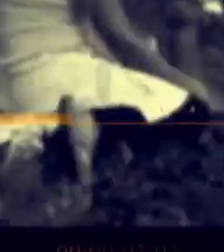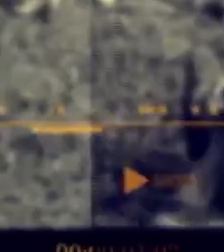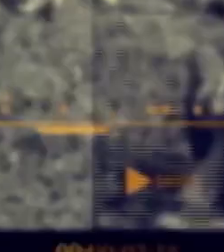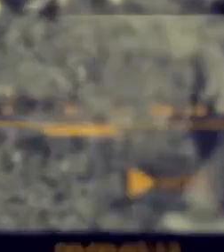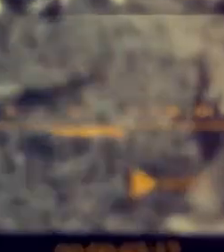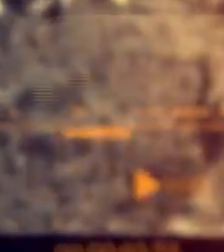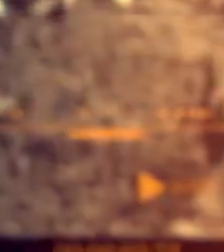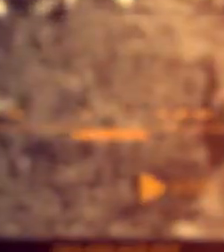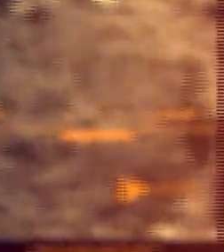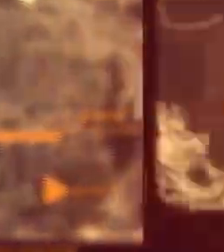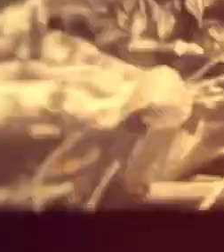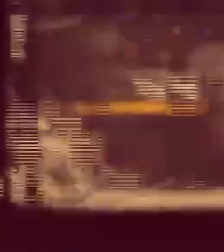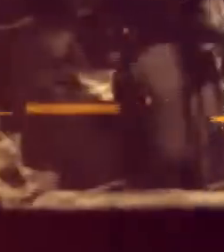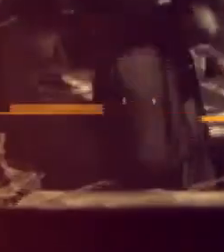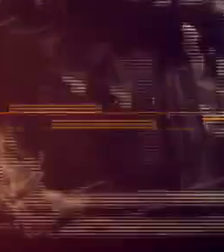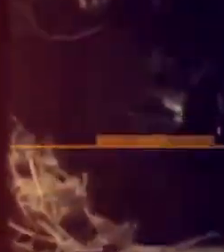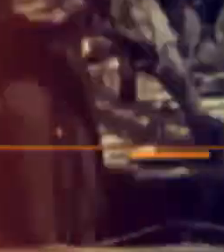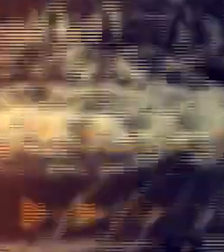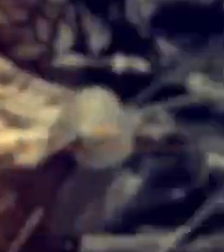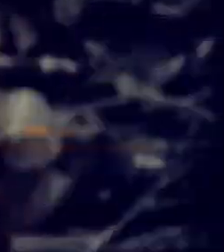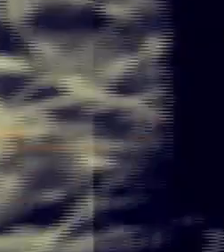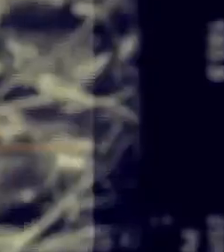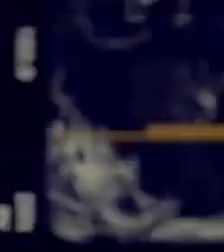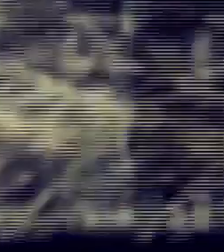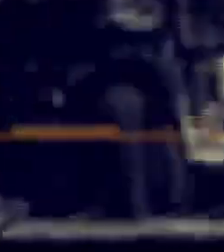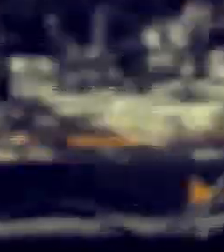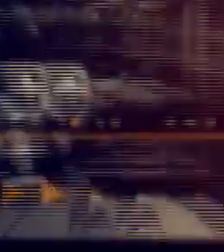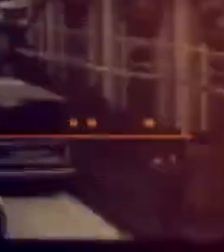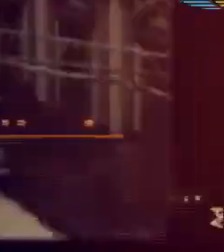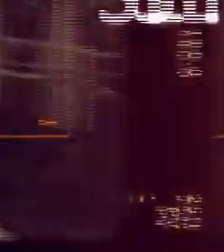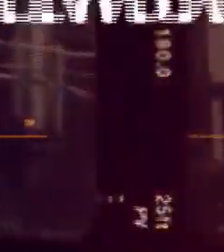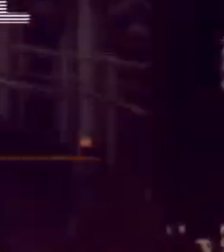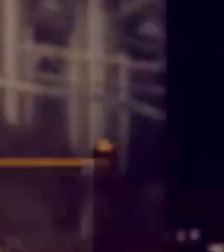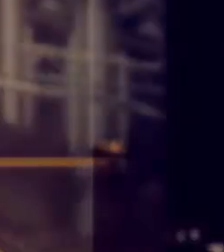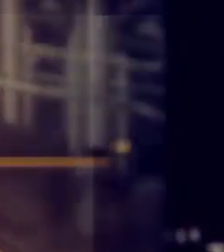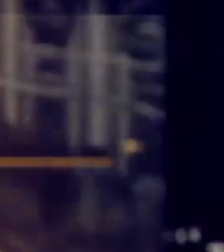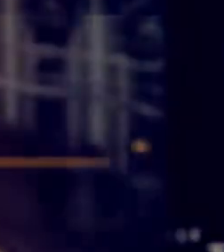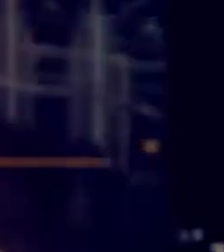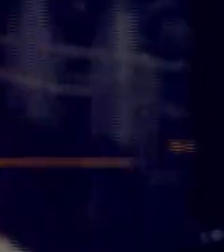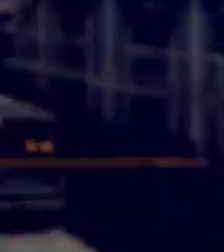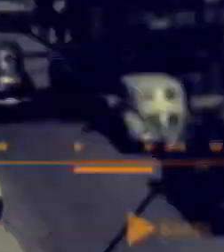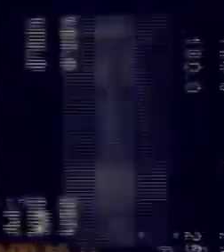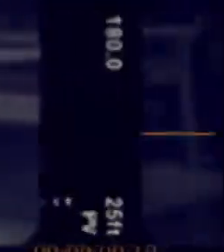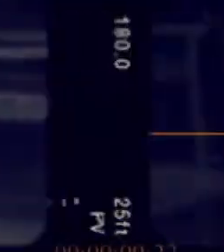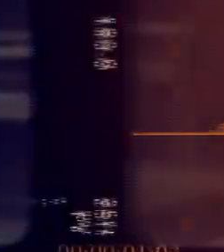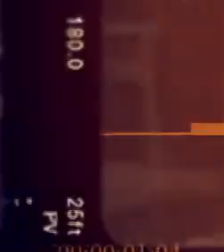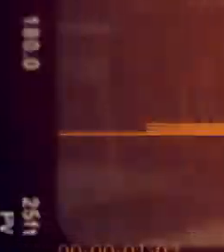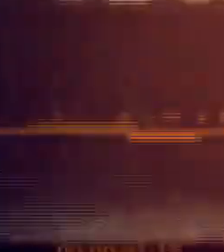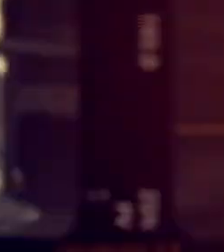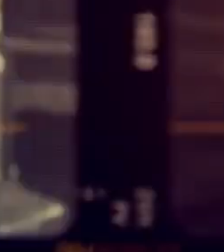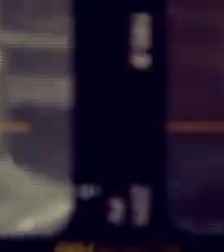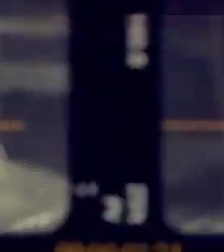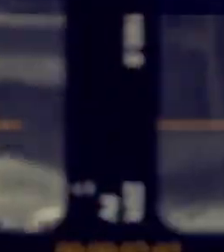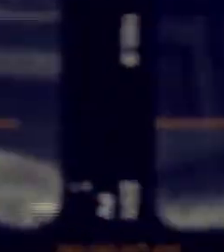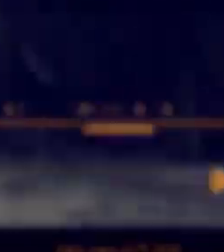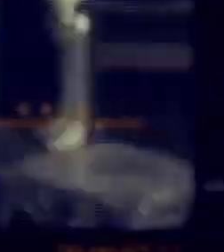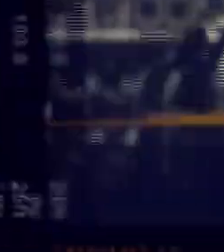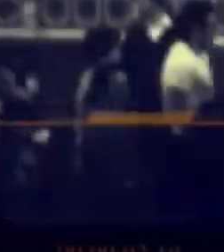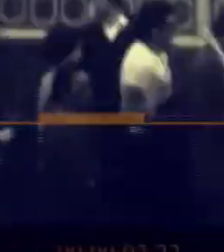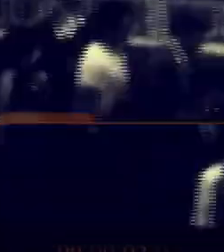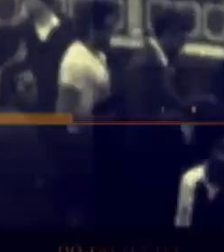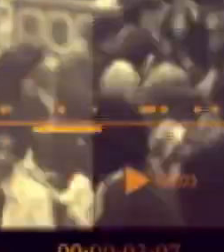En un esfuerzo de Cinart y el Centro de Cine, a partir del 11 de septiembre. Aquí en